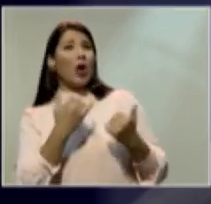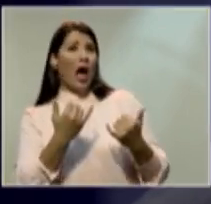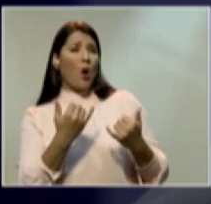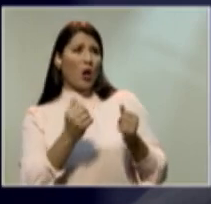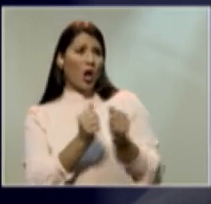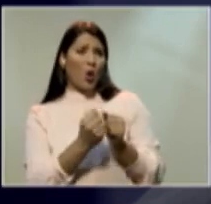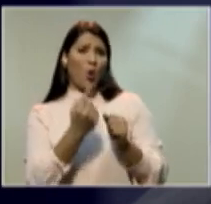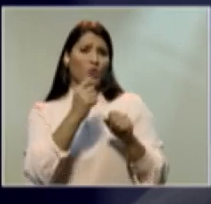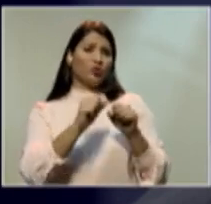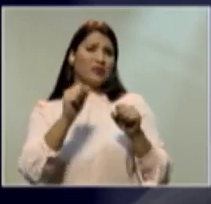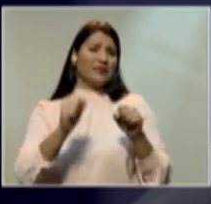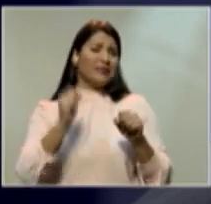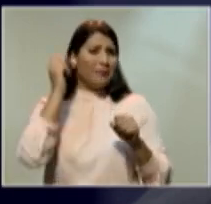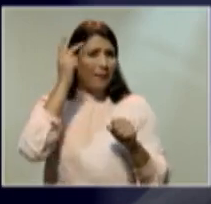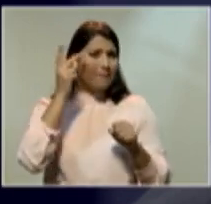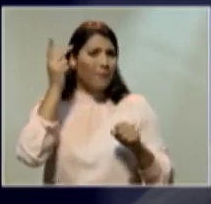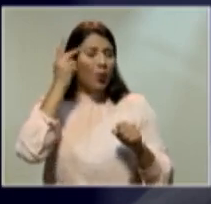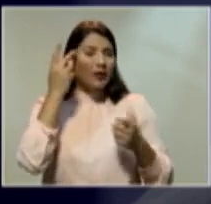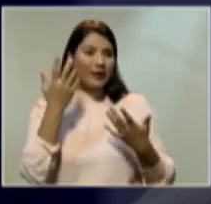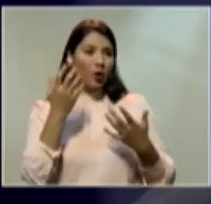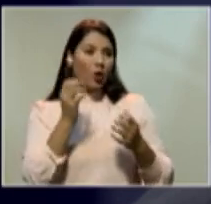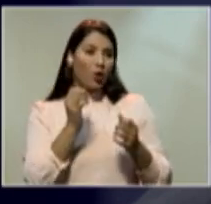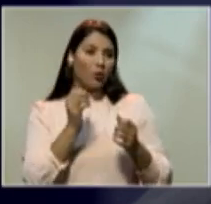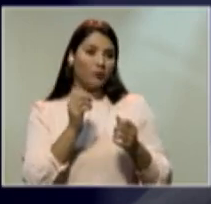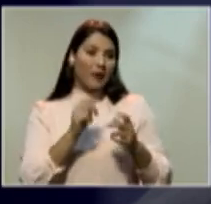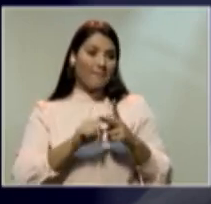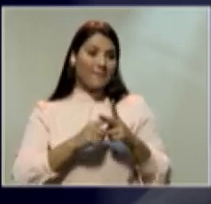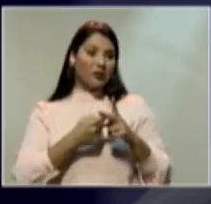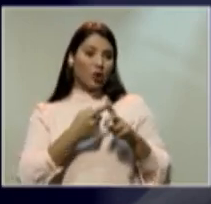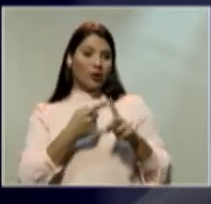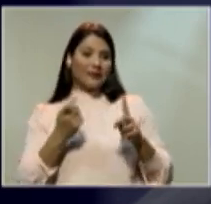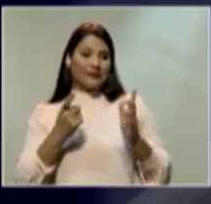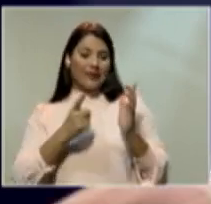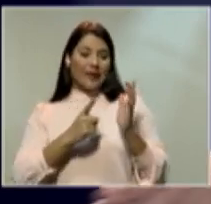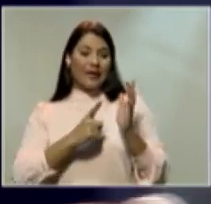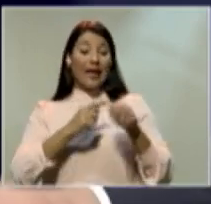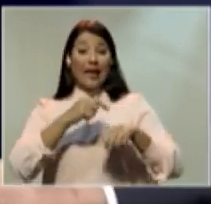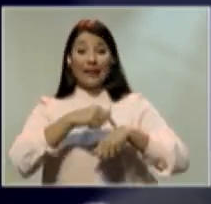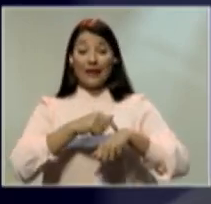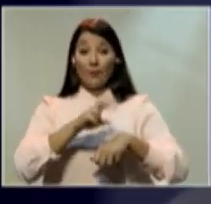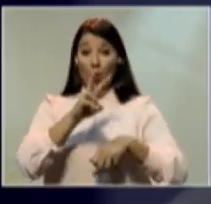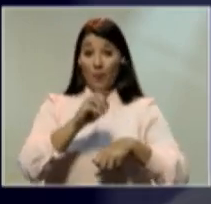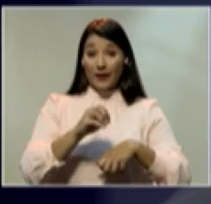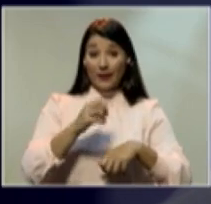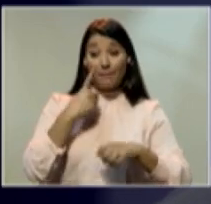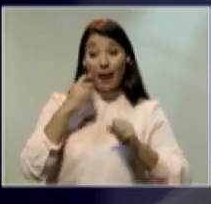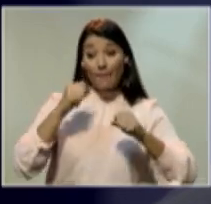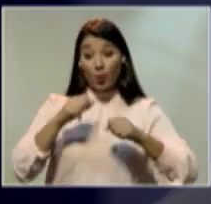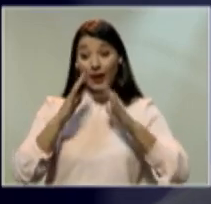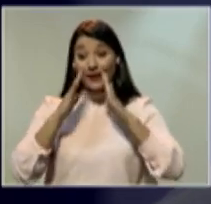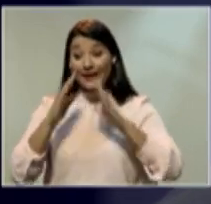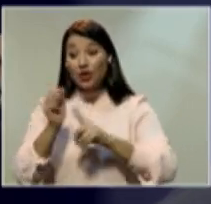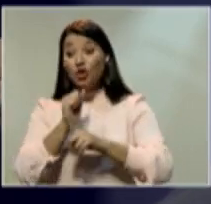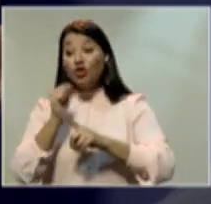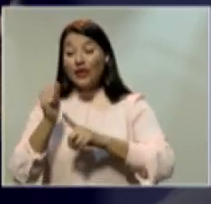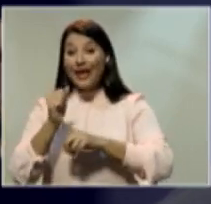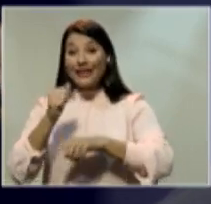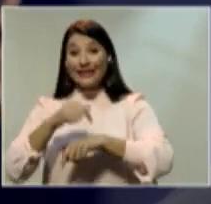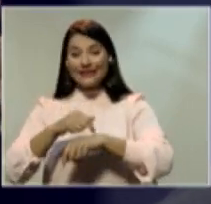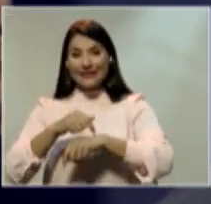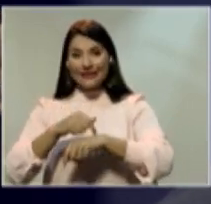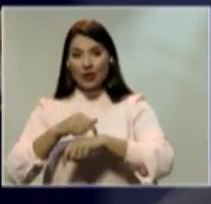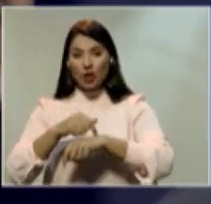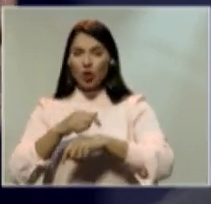político creado en el siglo XX para atender una sociedad del siglo XX, siglo XIX